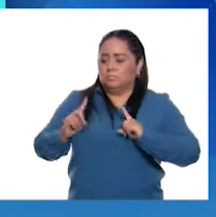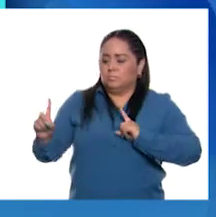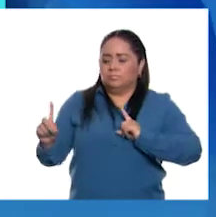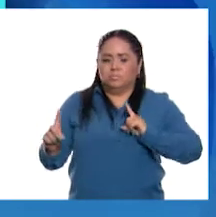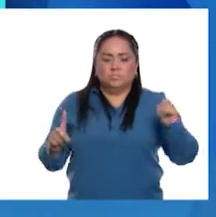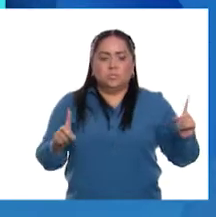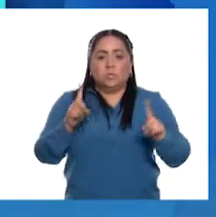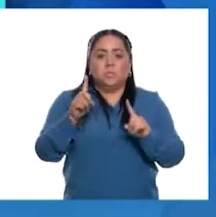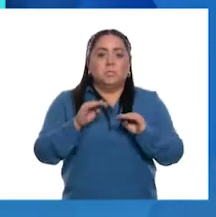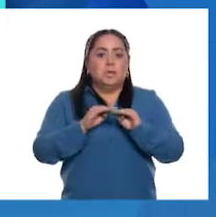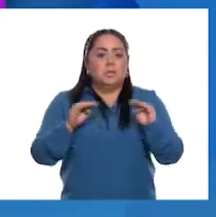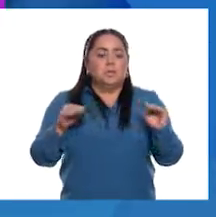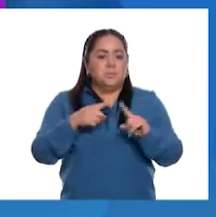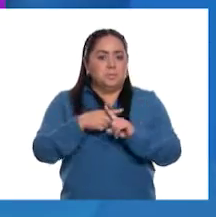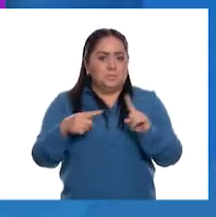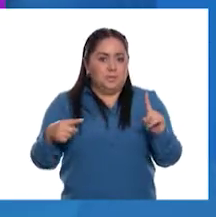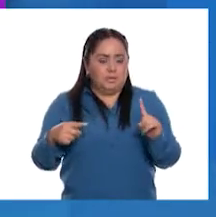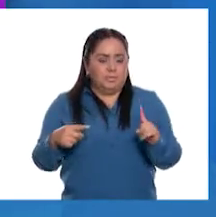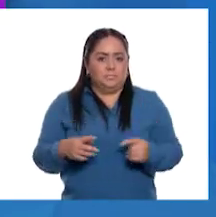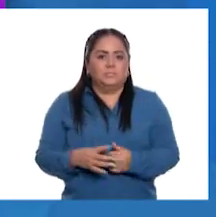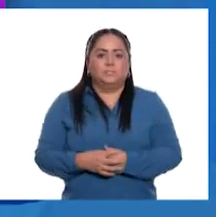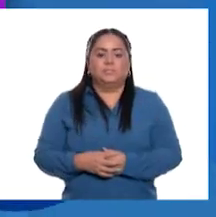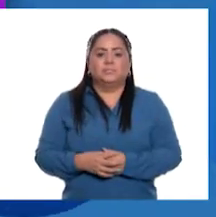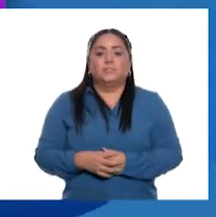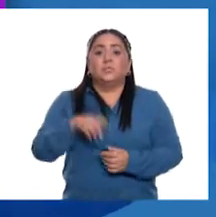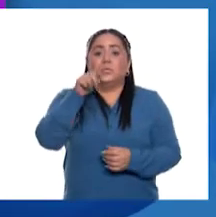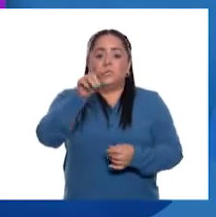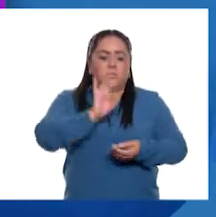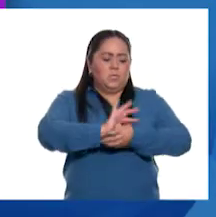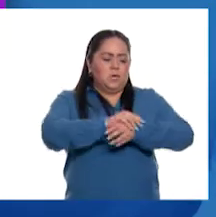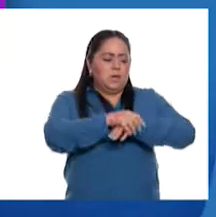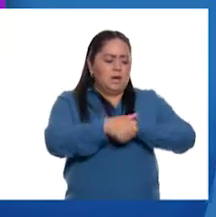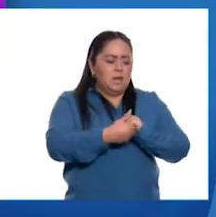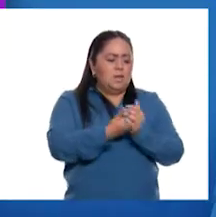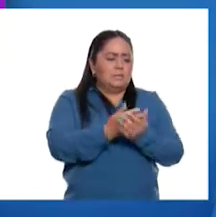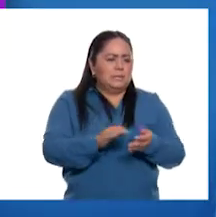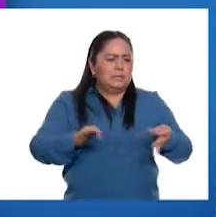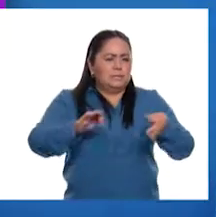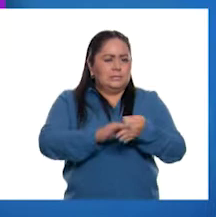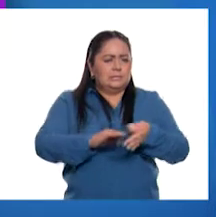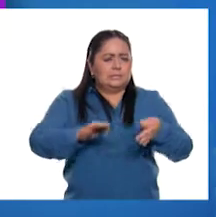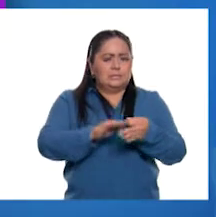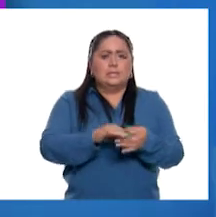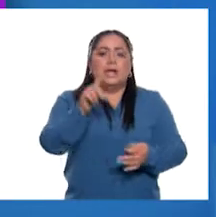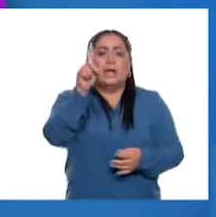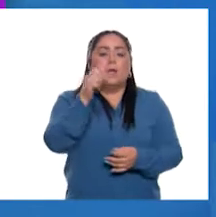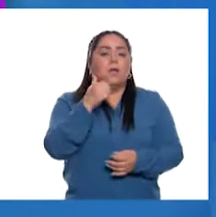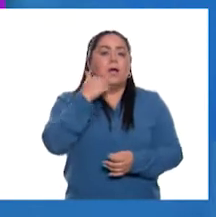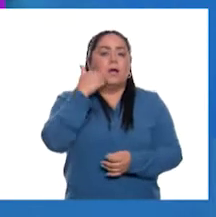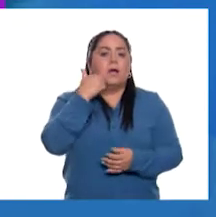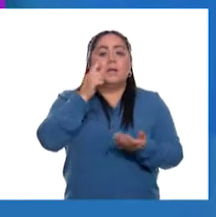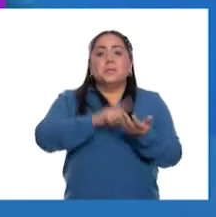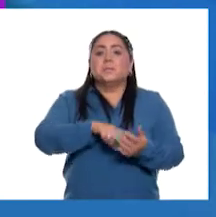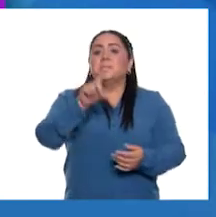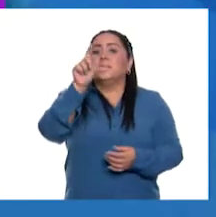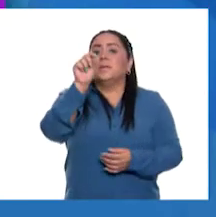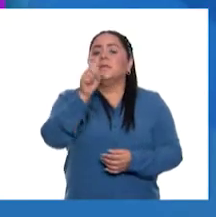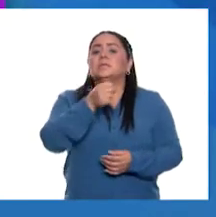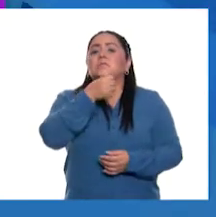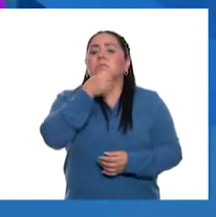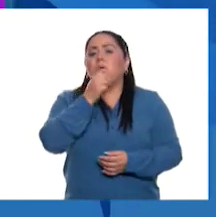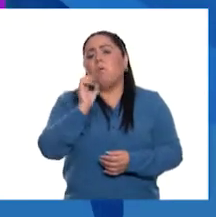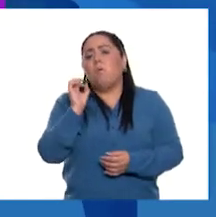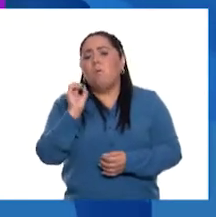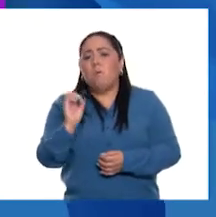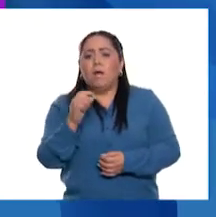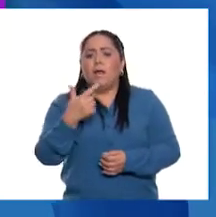de 1,5 metros entre tú y los demás. Lávate las manos muy seguido con agua y jabón por lo menos durante 20 segundos